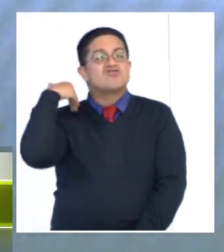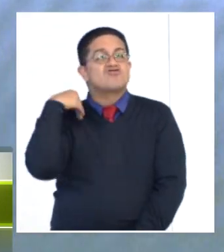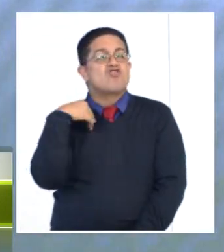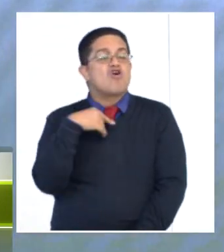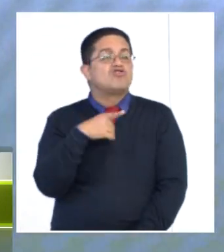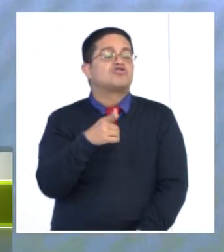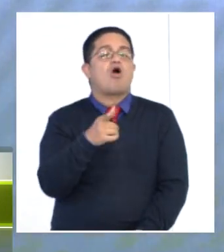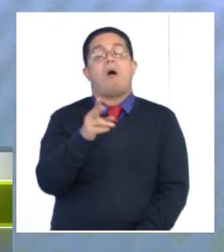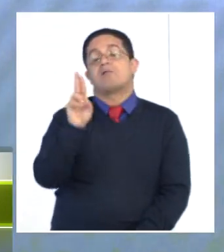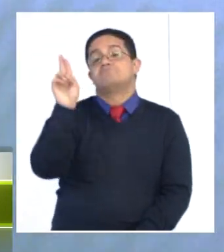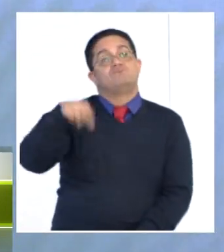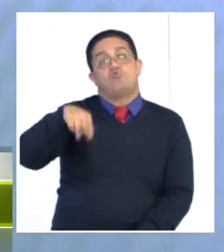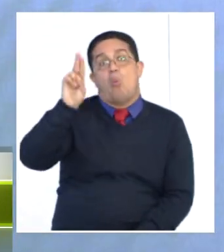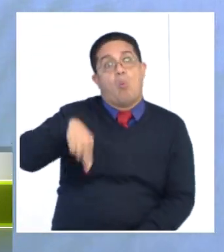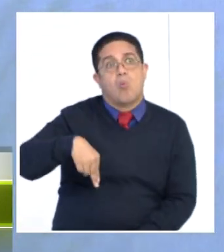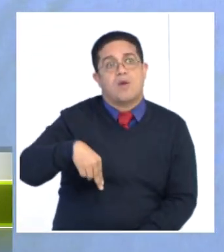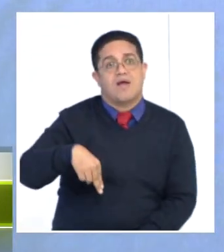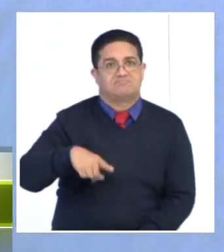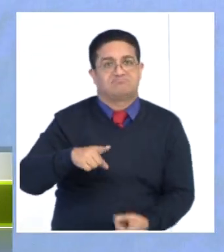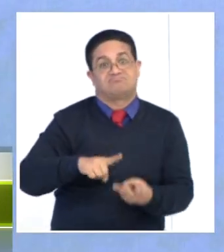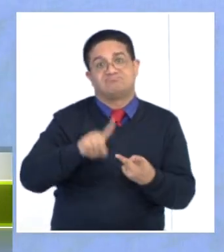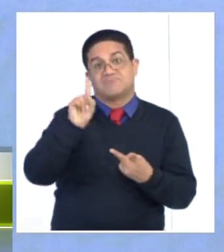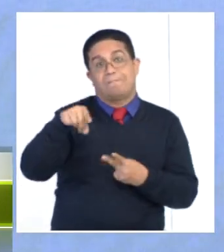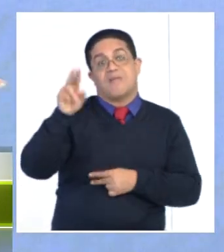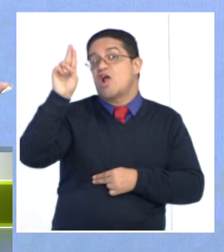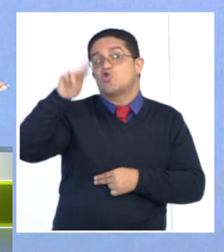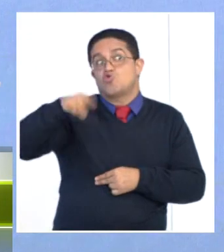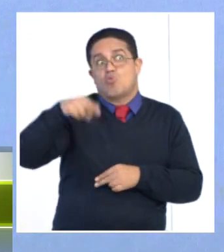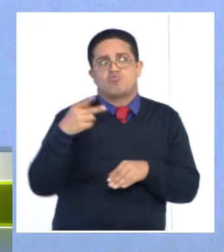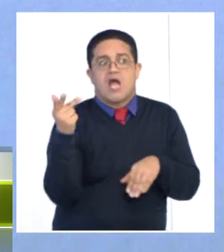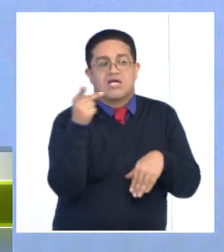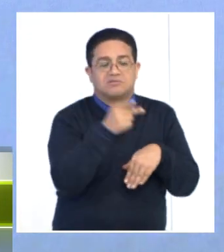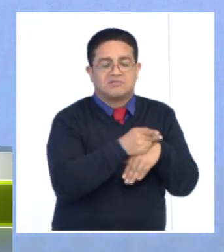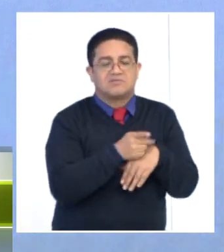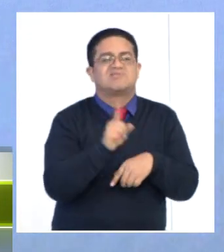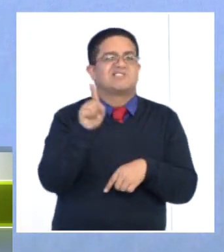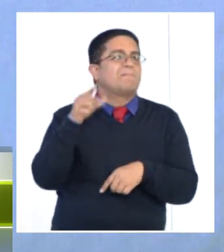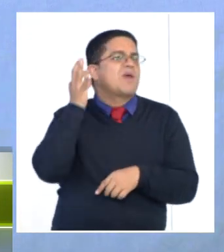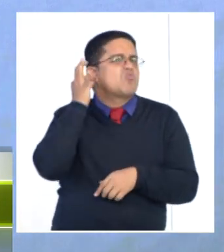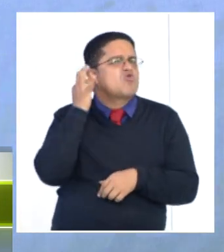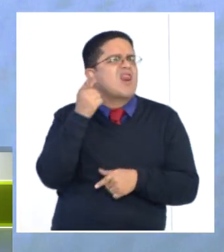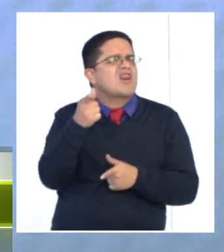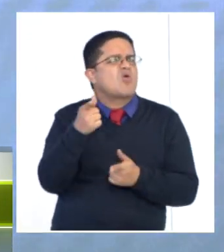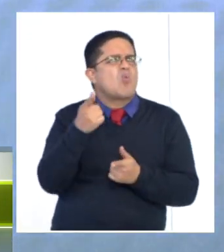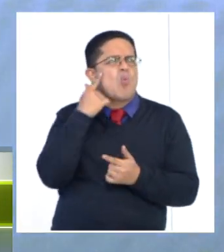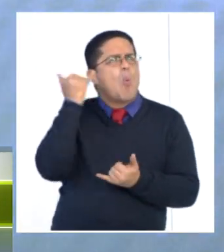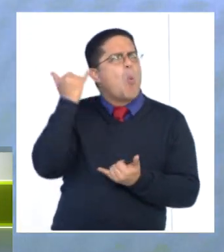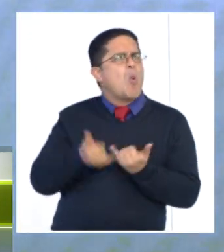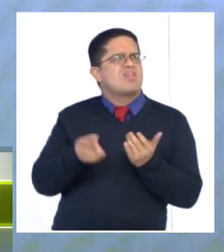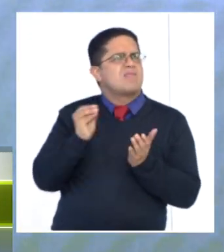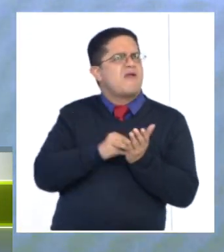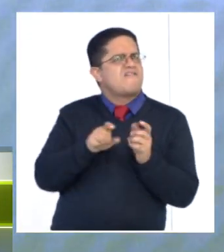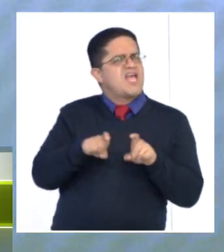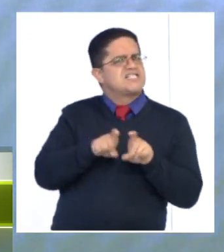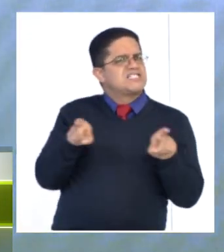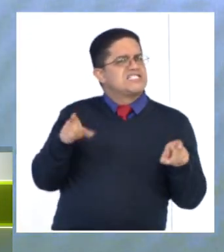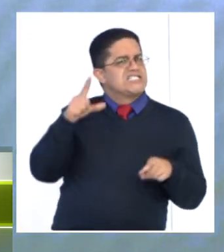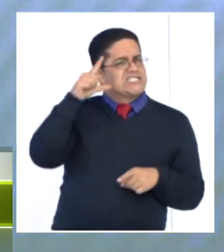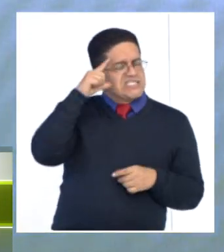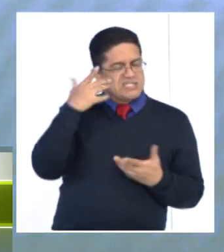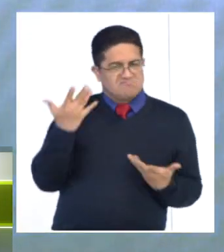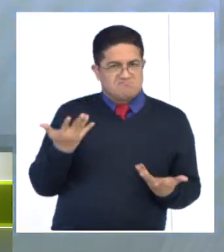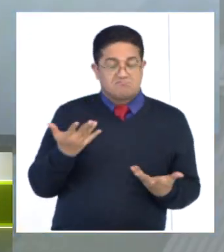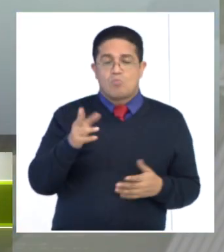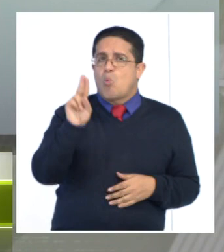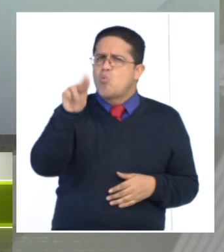obligaron o nunca han ido. Pasa también que nunca han ido, que esto también aplica incluso a las mujeres que tú le dices, ¿cuándo fue la última vez que te hiciste una citología de cuello uterino? Nunca. ¿Cómo que nunca?